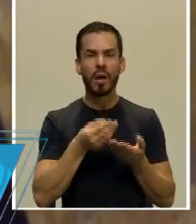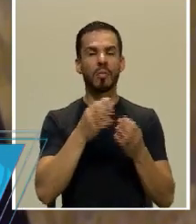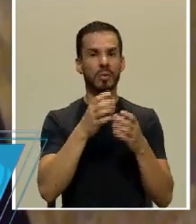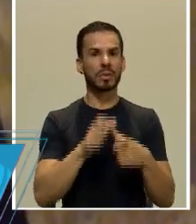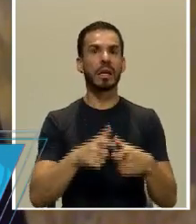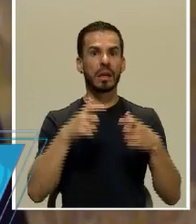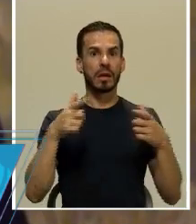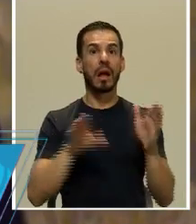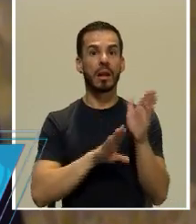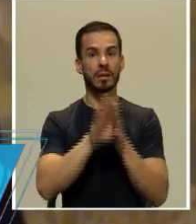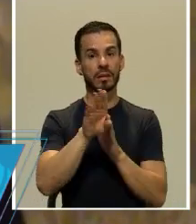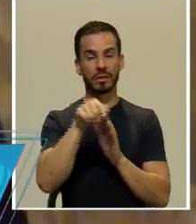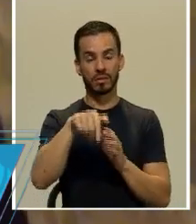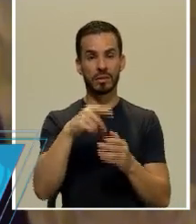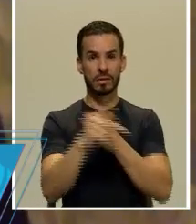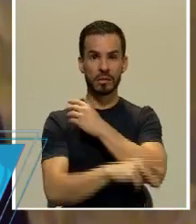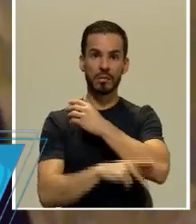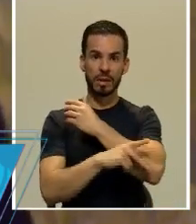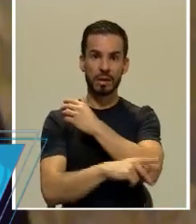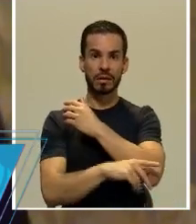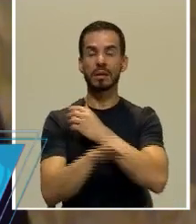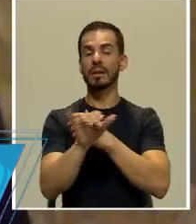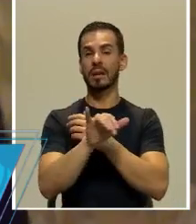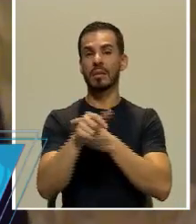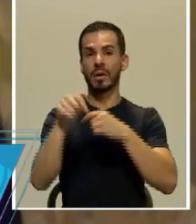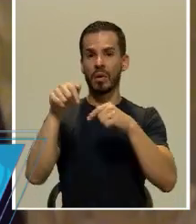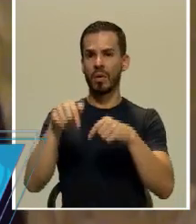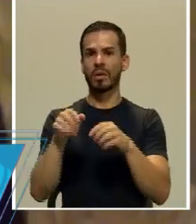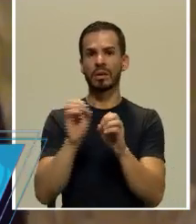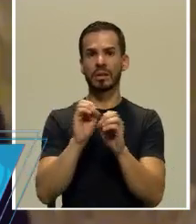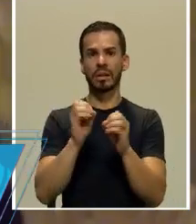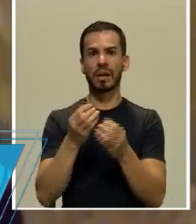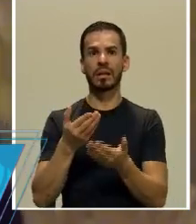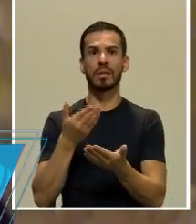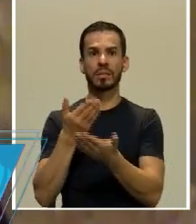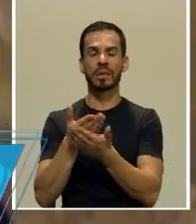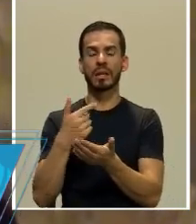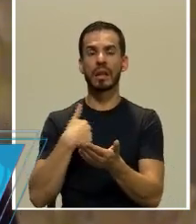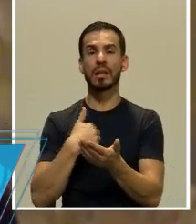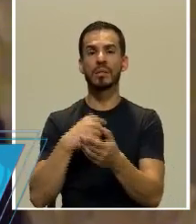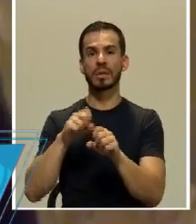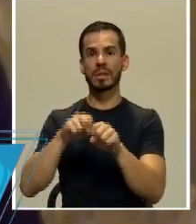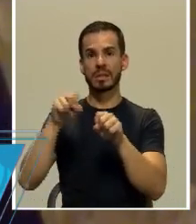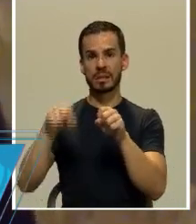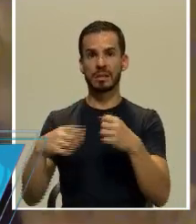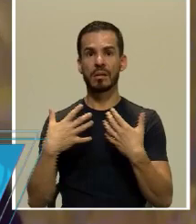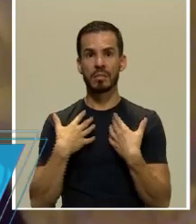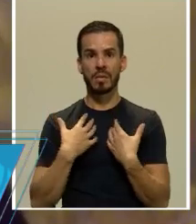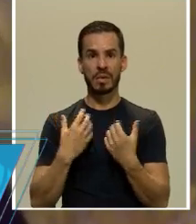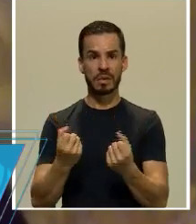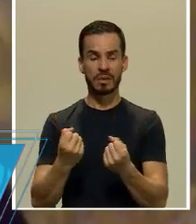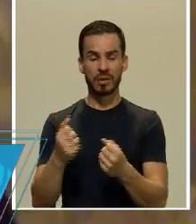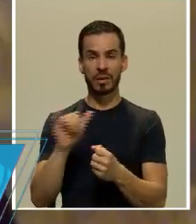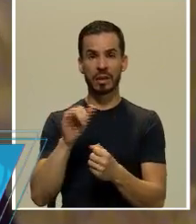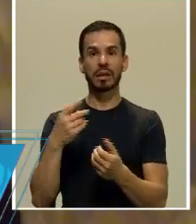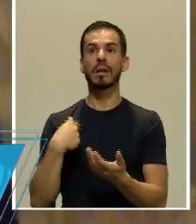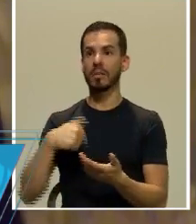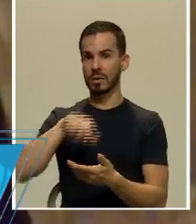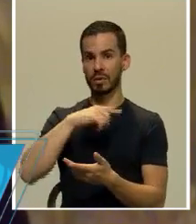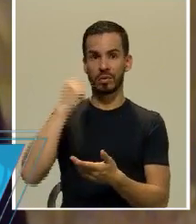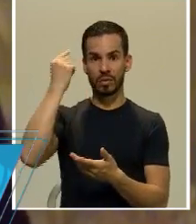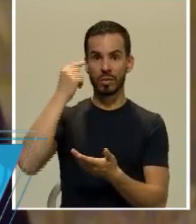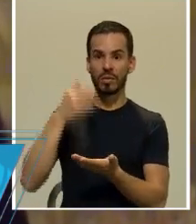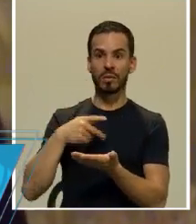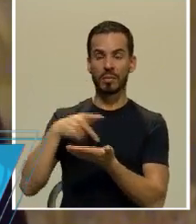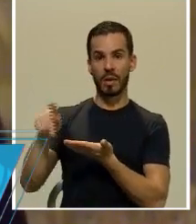hecho al desarrollo de este país, así como hoy nadie pondría, también tenemos un sistema de salud que también